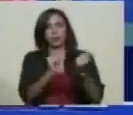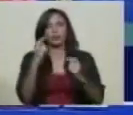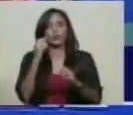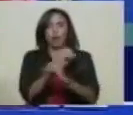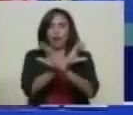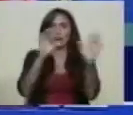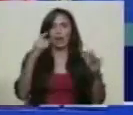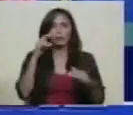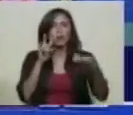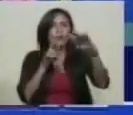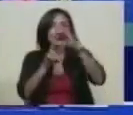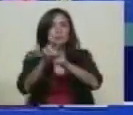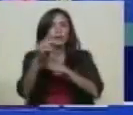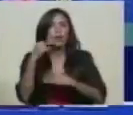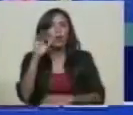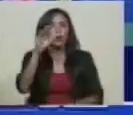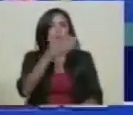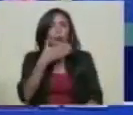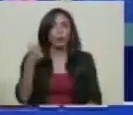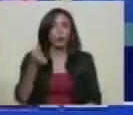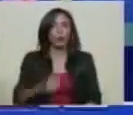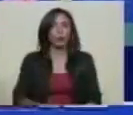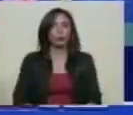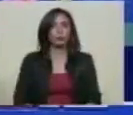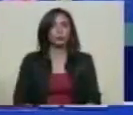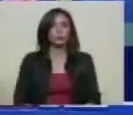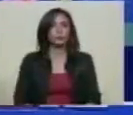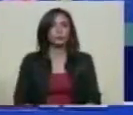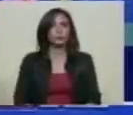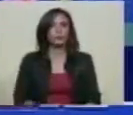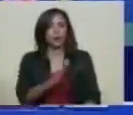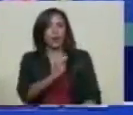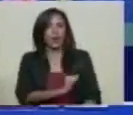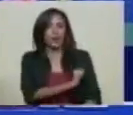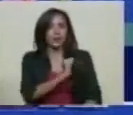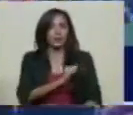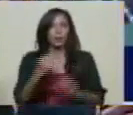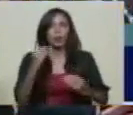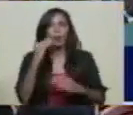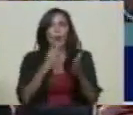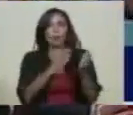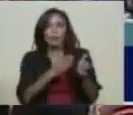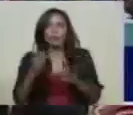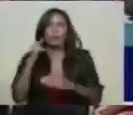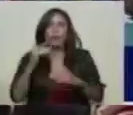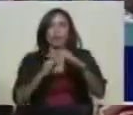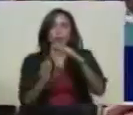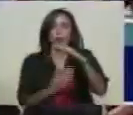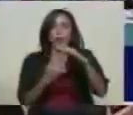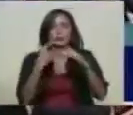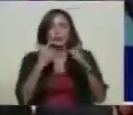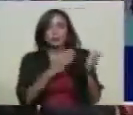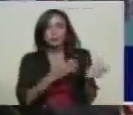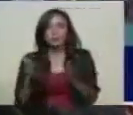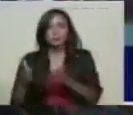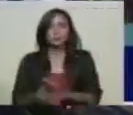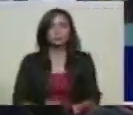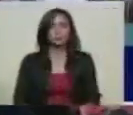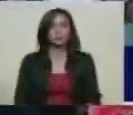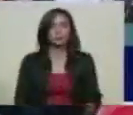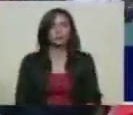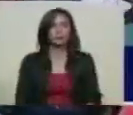lo han visualizado hacia el futuro. Esa es la estructura de base. Y está la estructura de dirección,